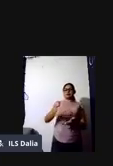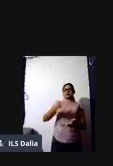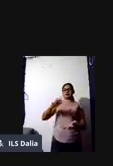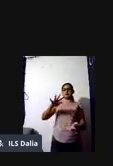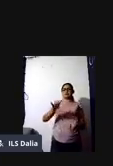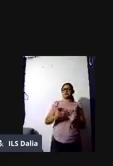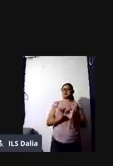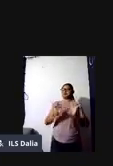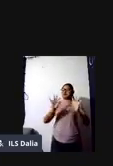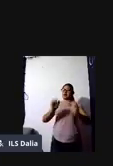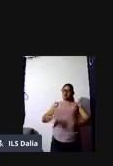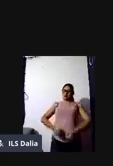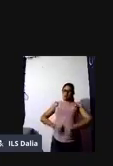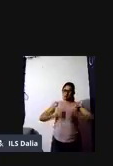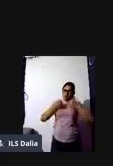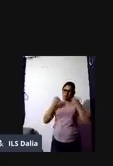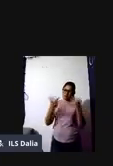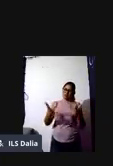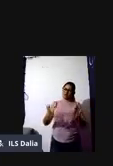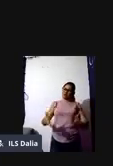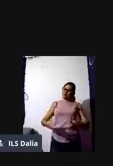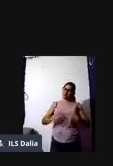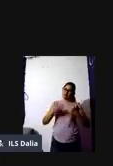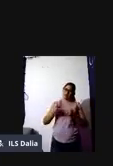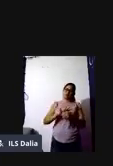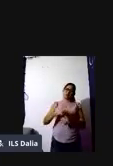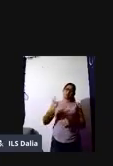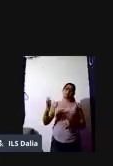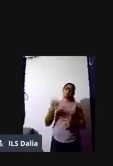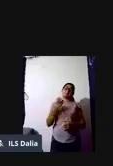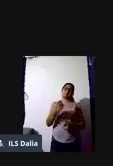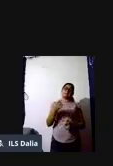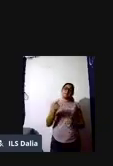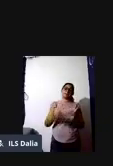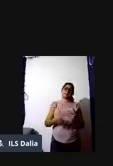la luz, de un jalón, de un golpe. Y bueno,